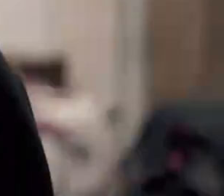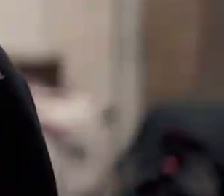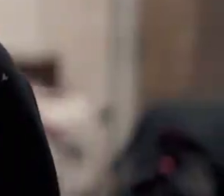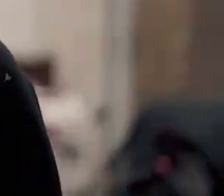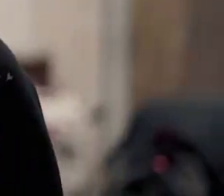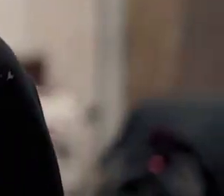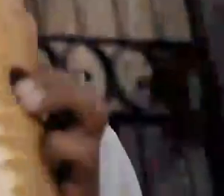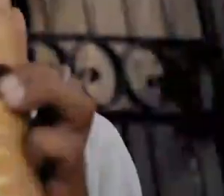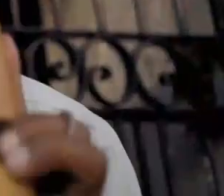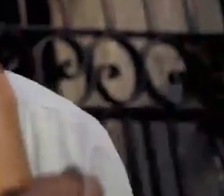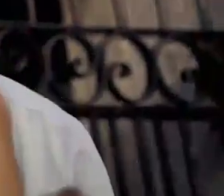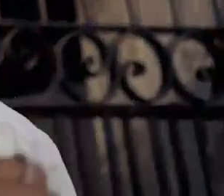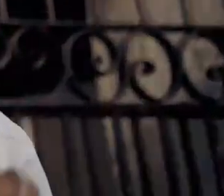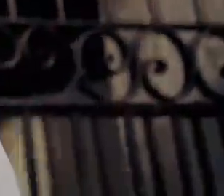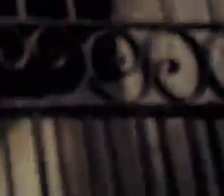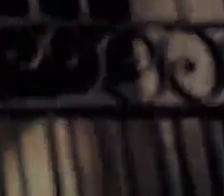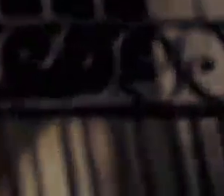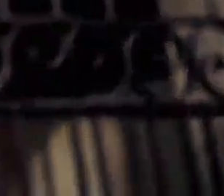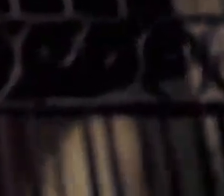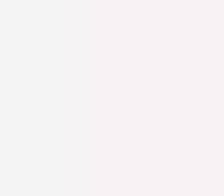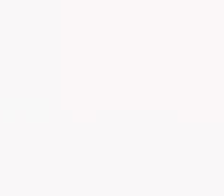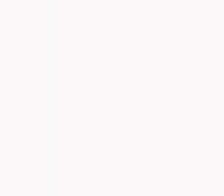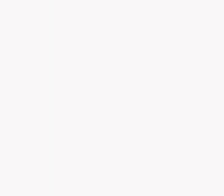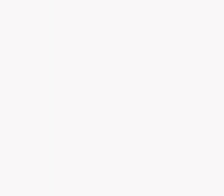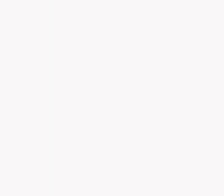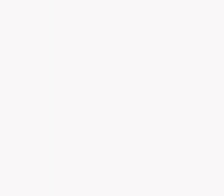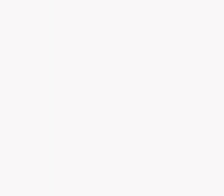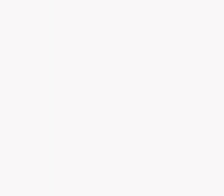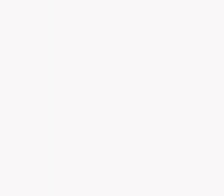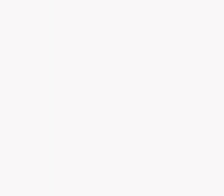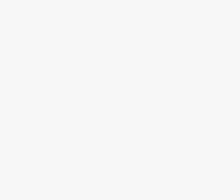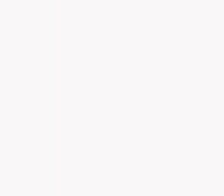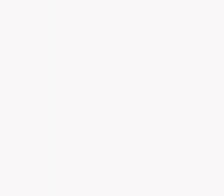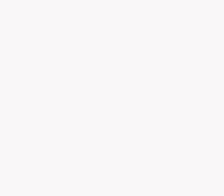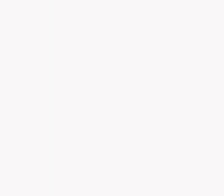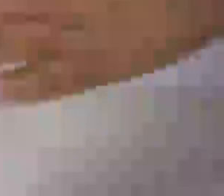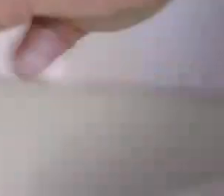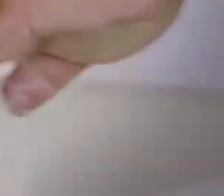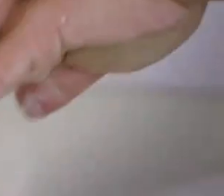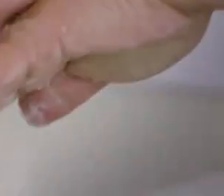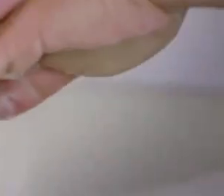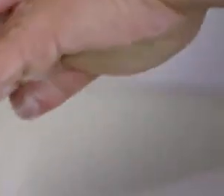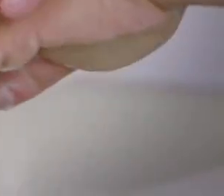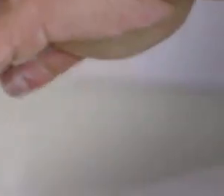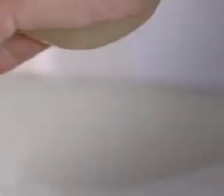voluntad popular. Con Morena, el pueblo manda. Morena, la esperanza de México.